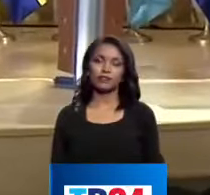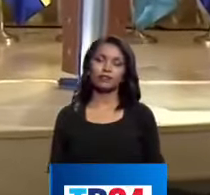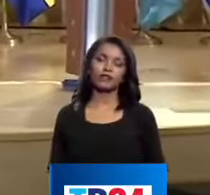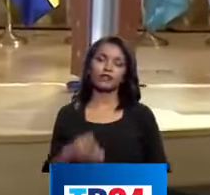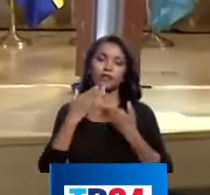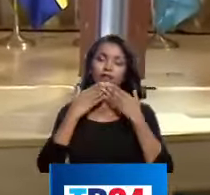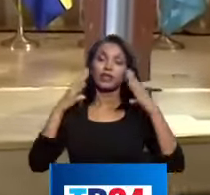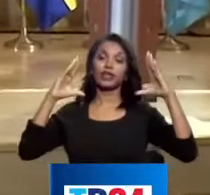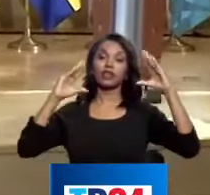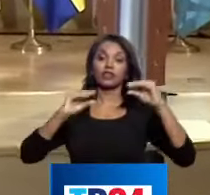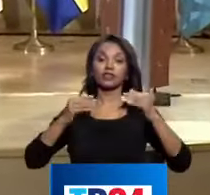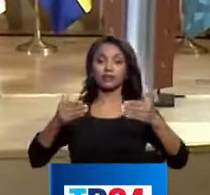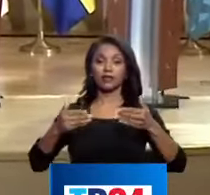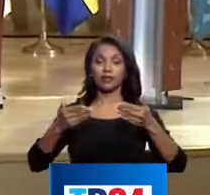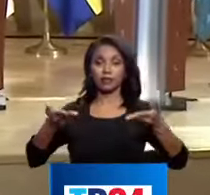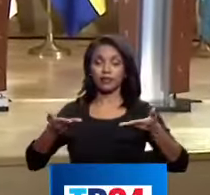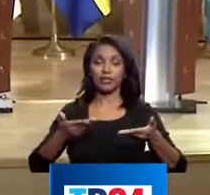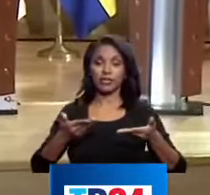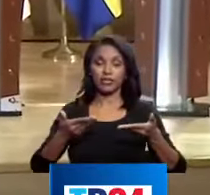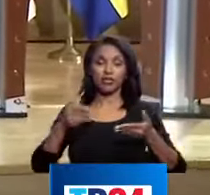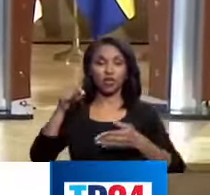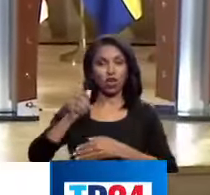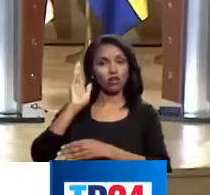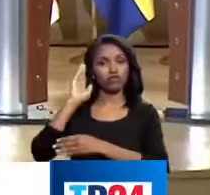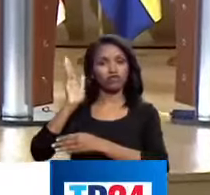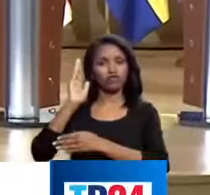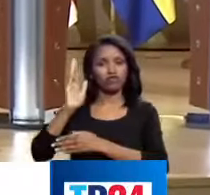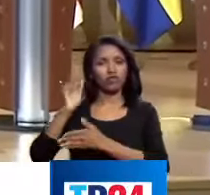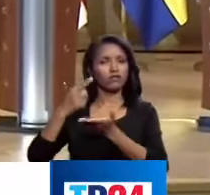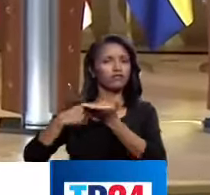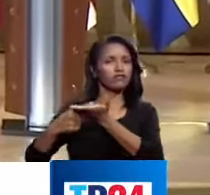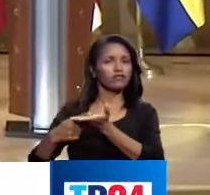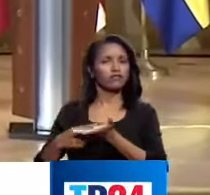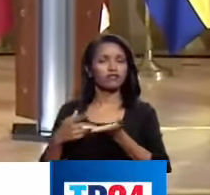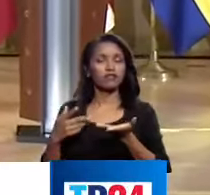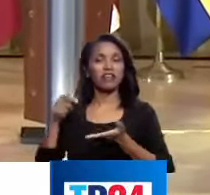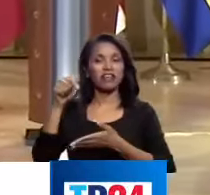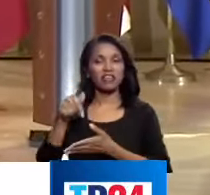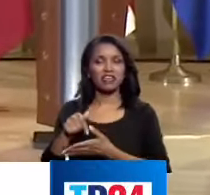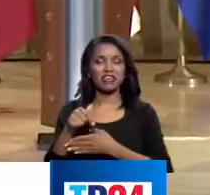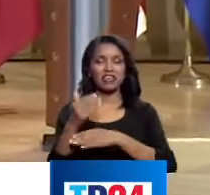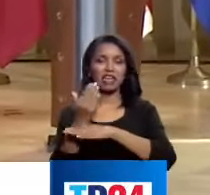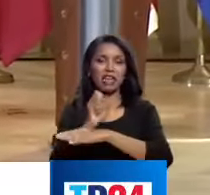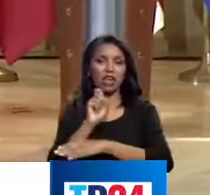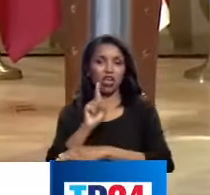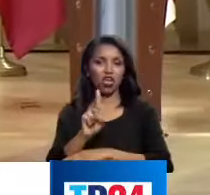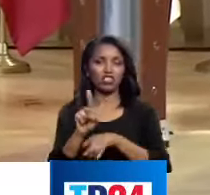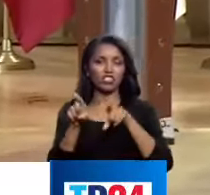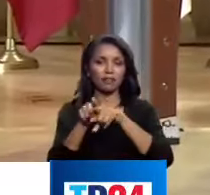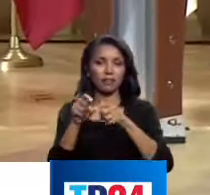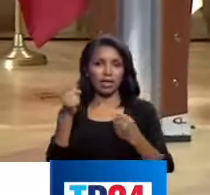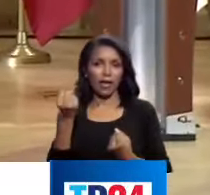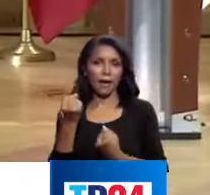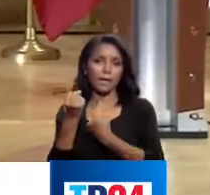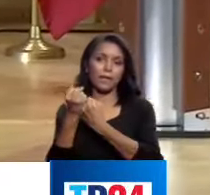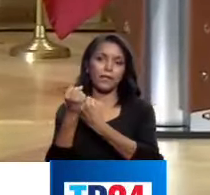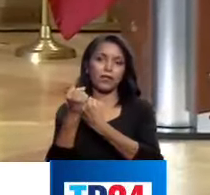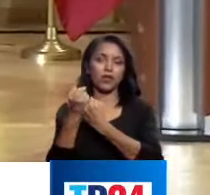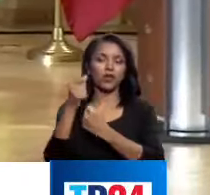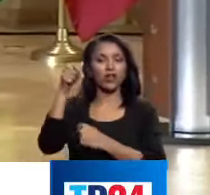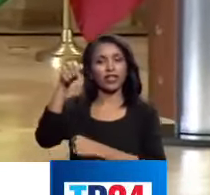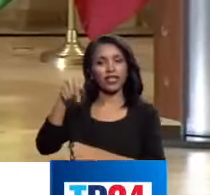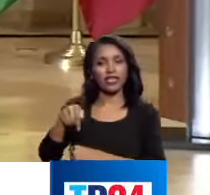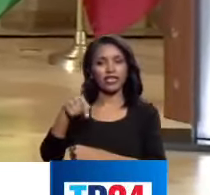Buenas noches, Panamá. Bienvenidos al debate presidencial de turismo producido por SER TV y transmitido en directo y en cadena nacional desde